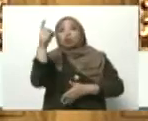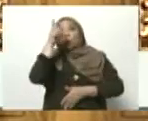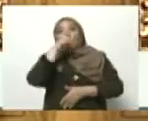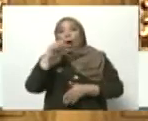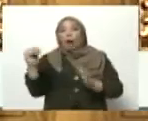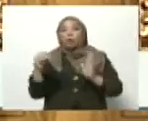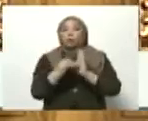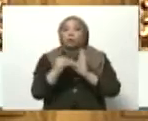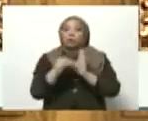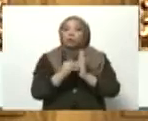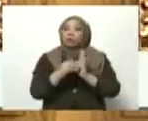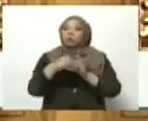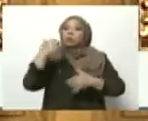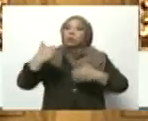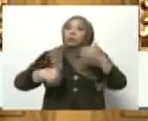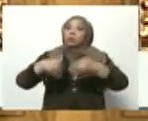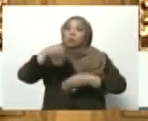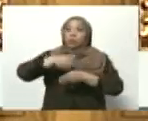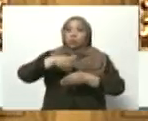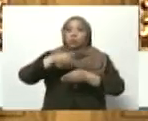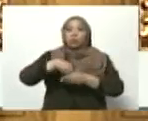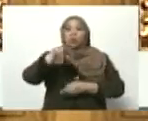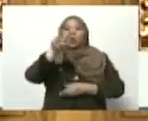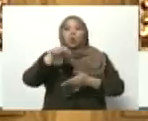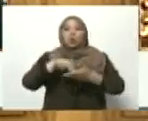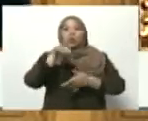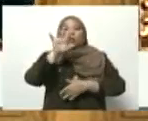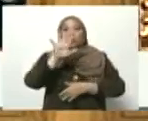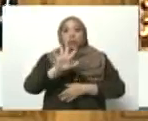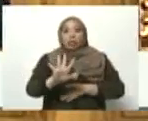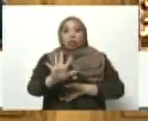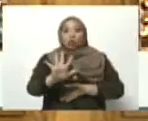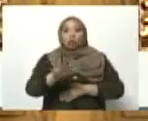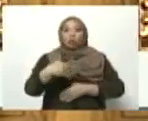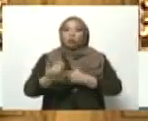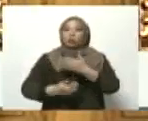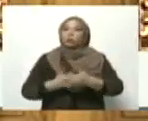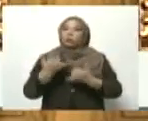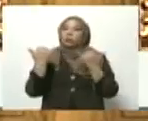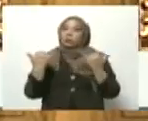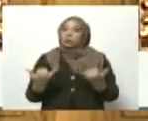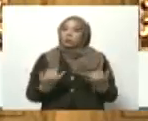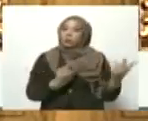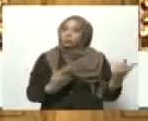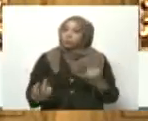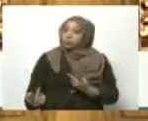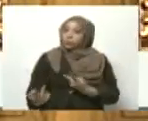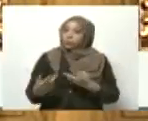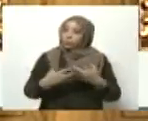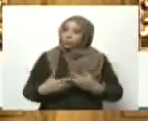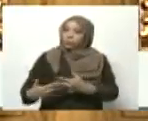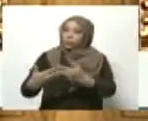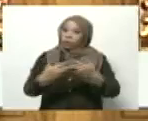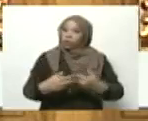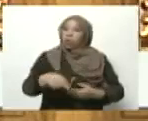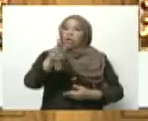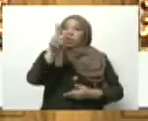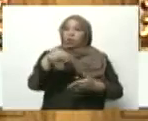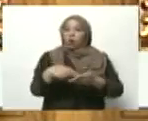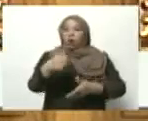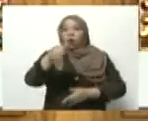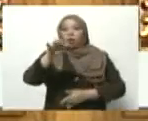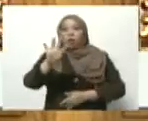las elecciones de 2005, el desconocimiento de todas las otras elecciones, las insurrecciones pagadas por el exterior del año 2014, del